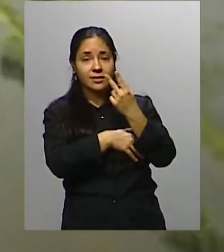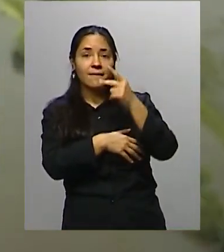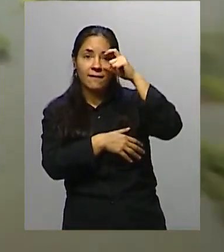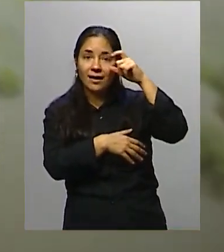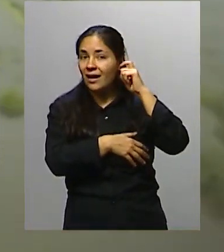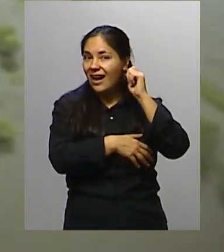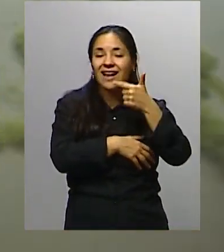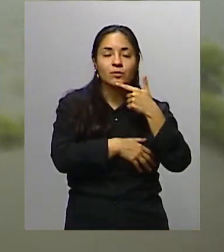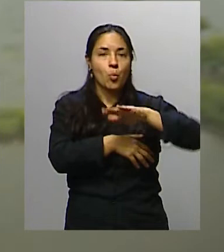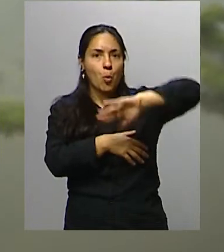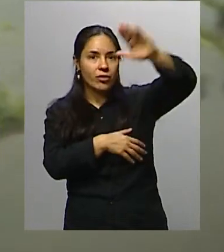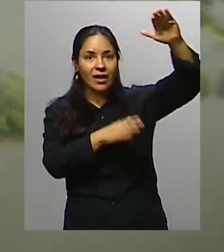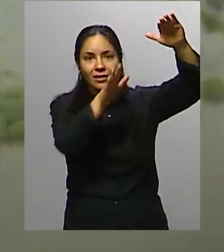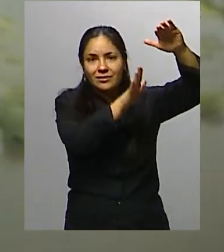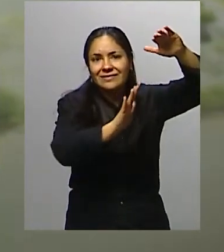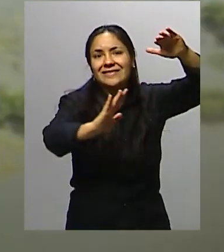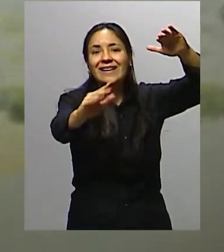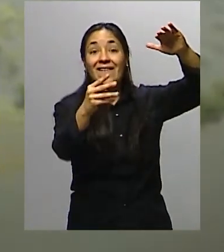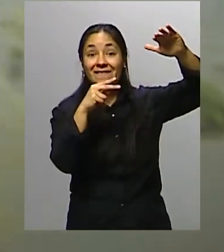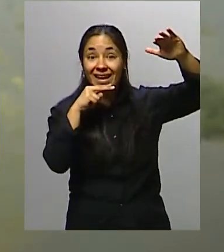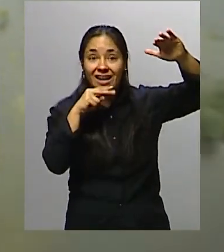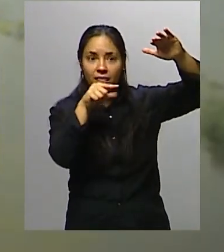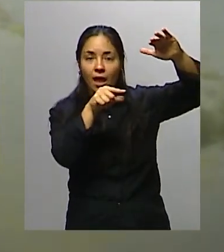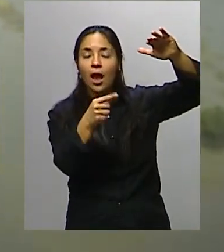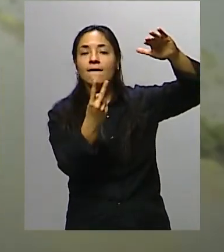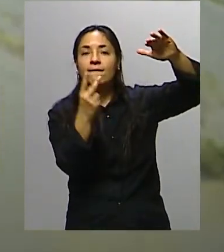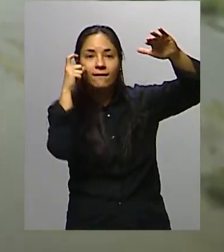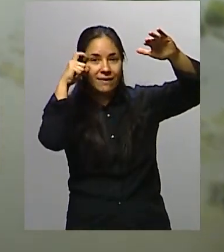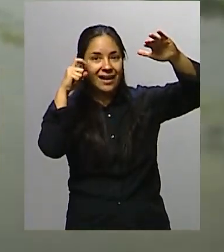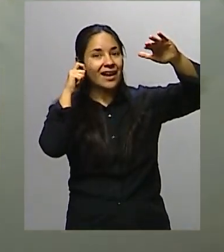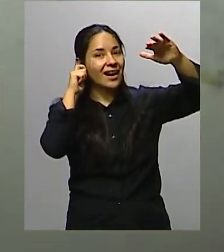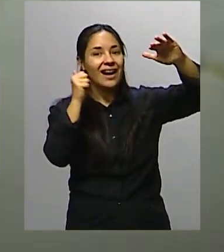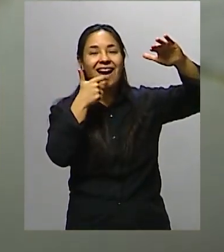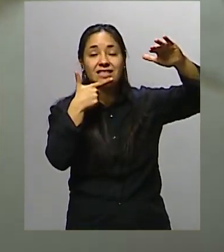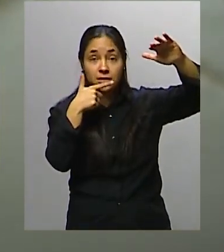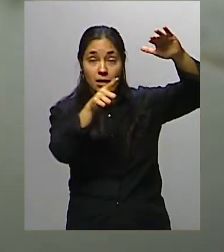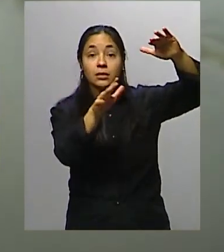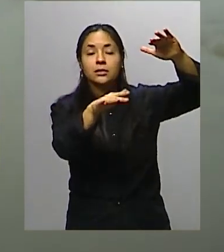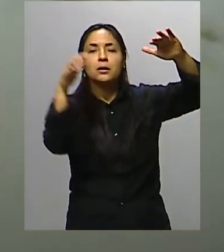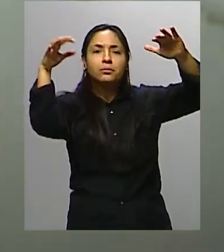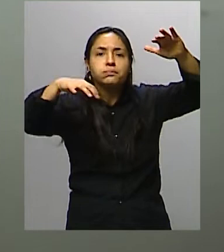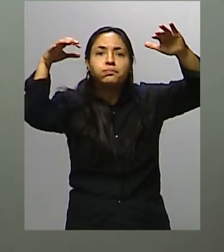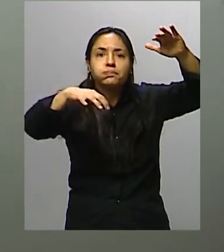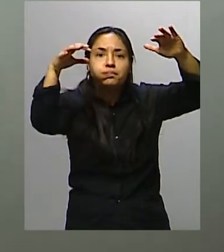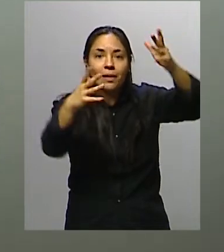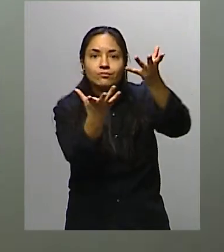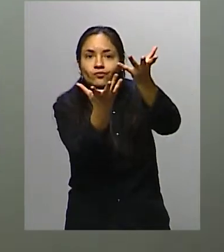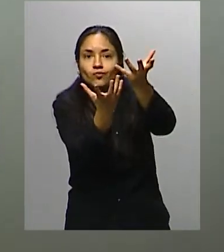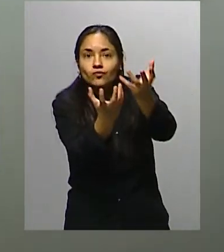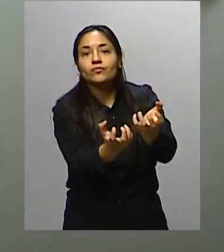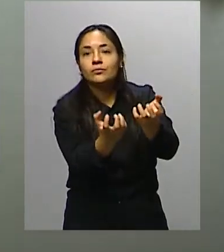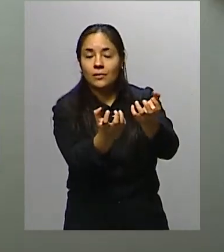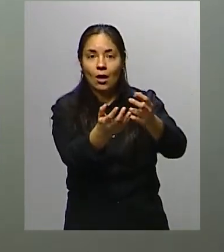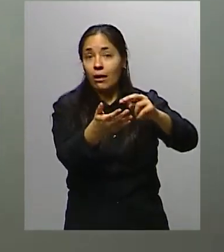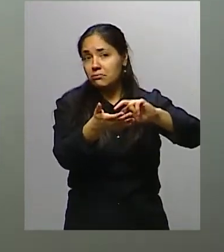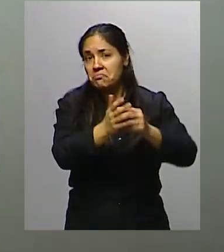habían humedales o bañados, y que después de las lluvias no generaban ningún problema, pero cuando estos humedales,